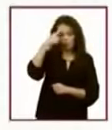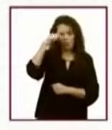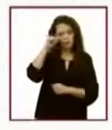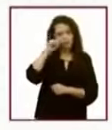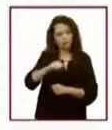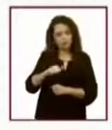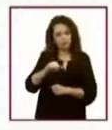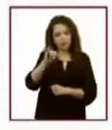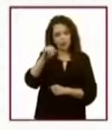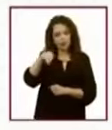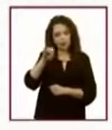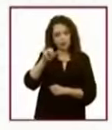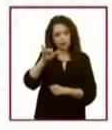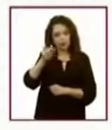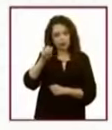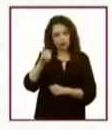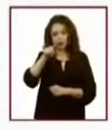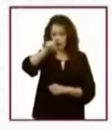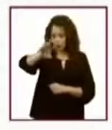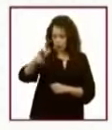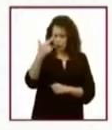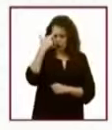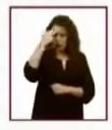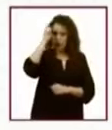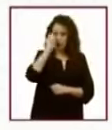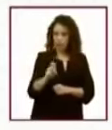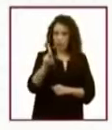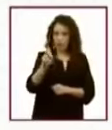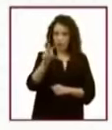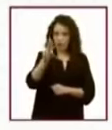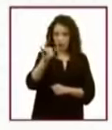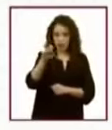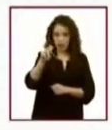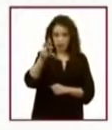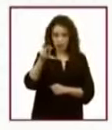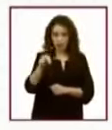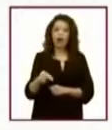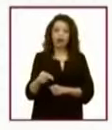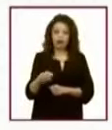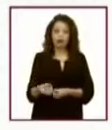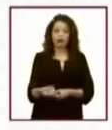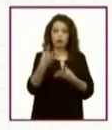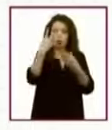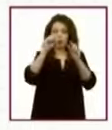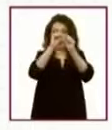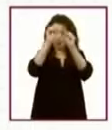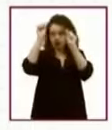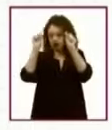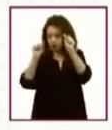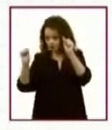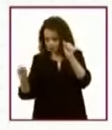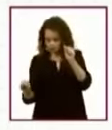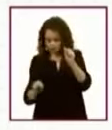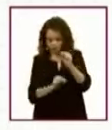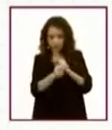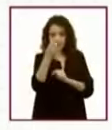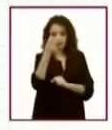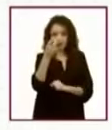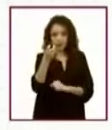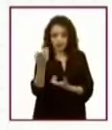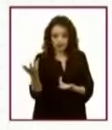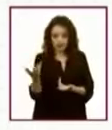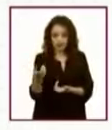¿Recuerdas qué es el perímetro de una figura? Es la medida del contorno de esa figura, es decir, la línea